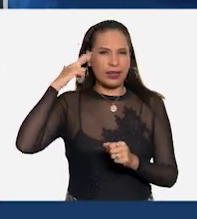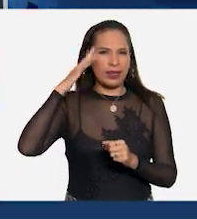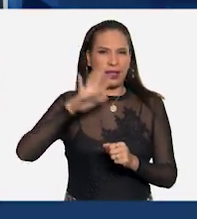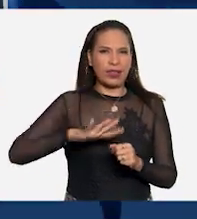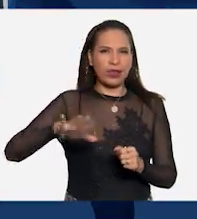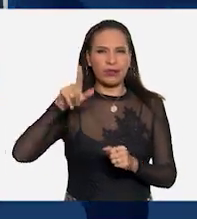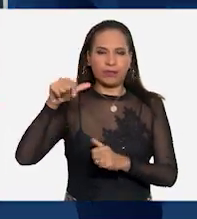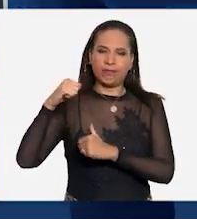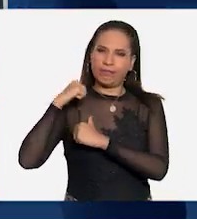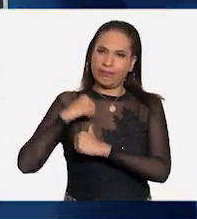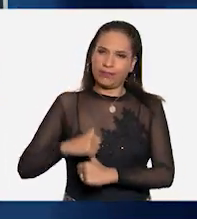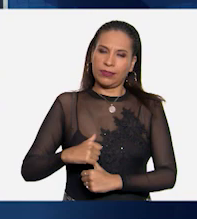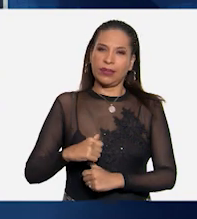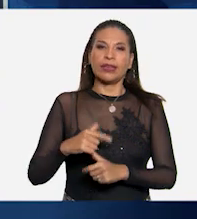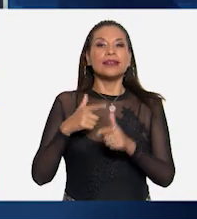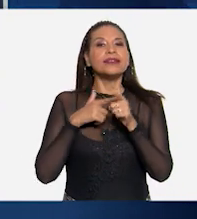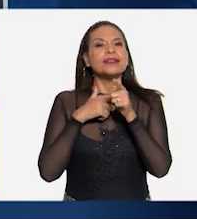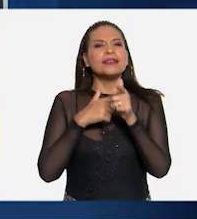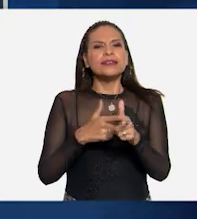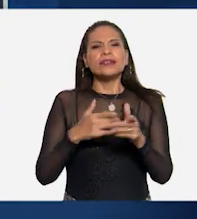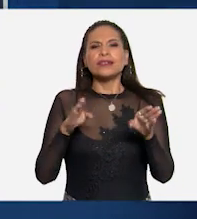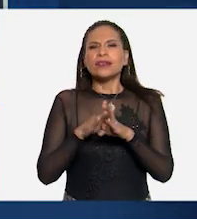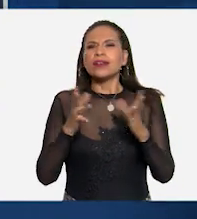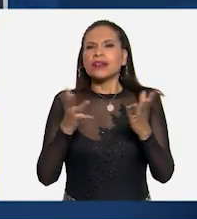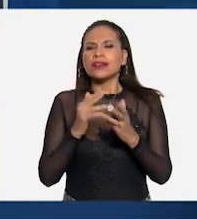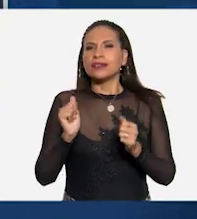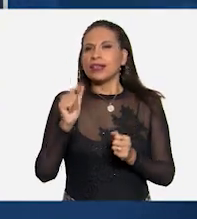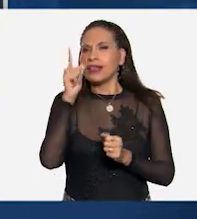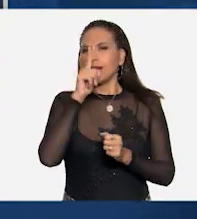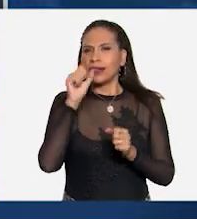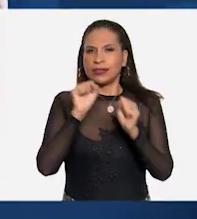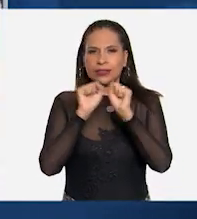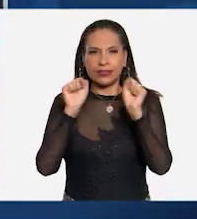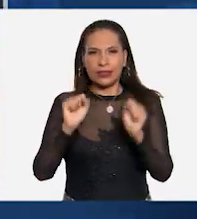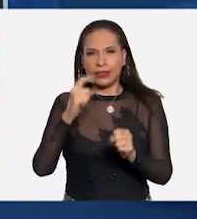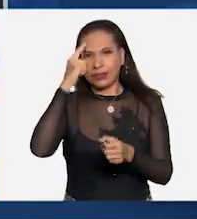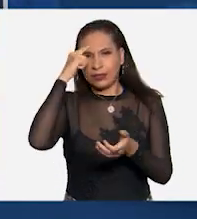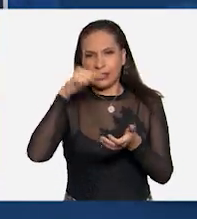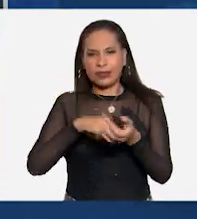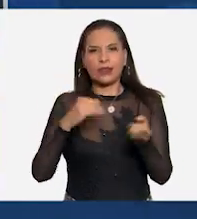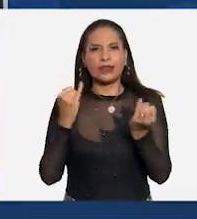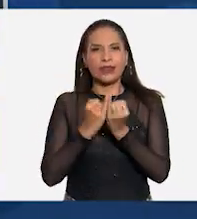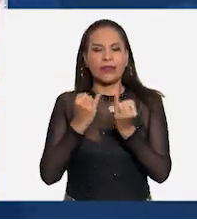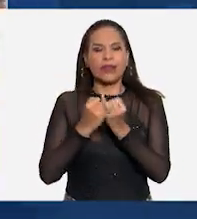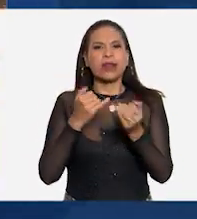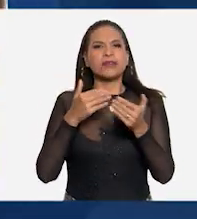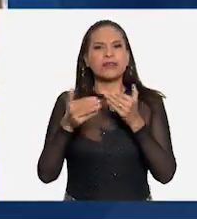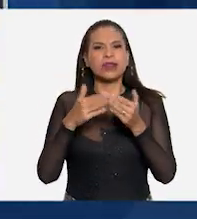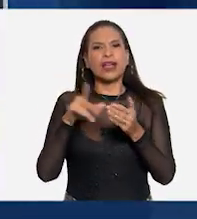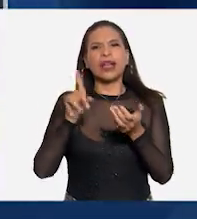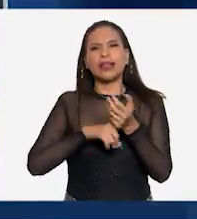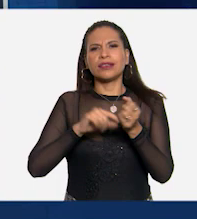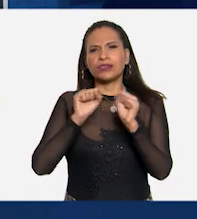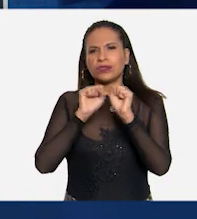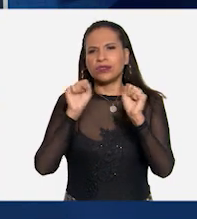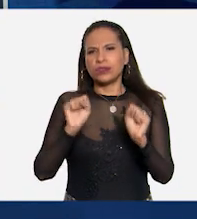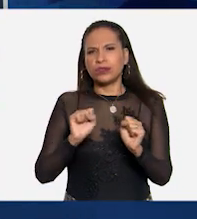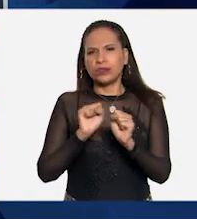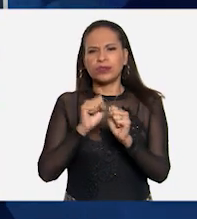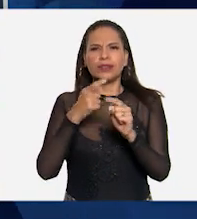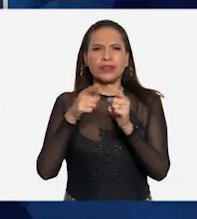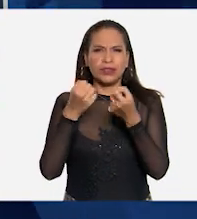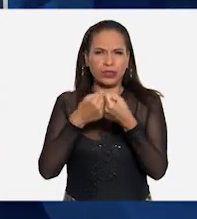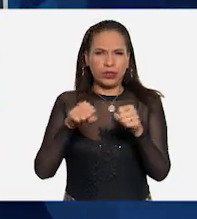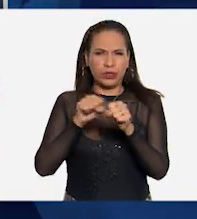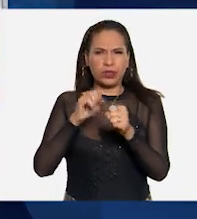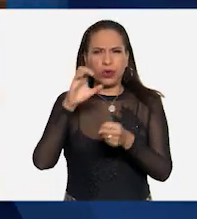todo esto. Y seguimos manejando no solo lengua y sistema de creencias, sino también modelos socioculturales que se crean en